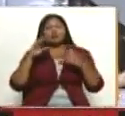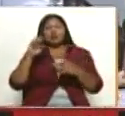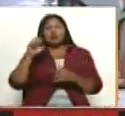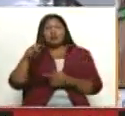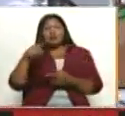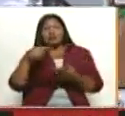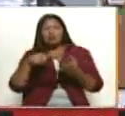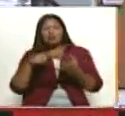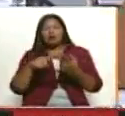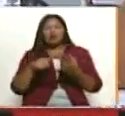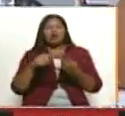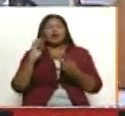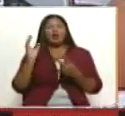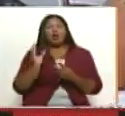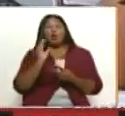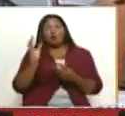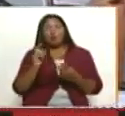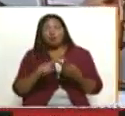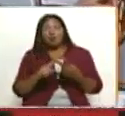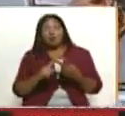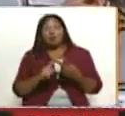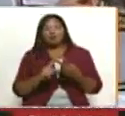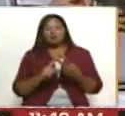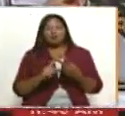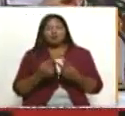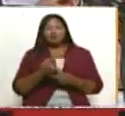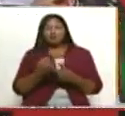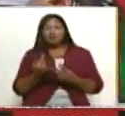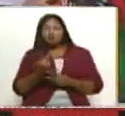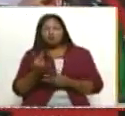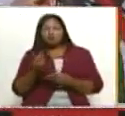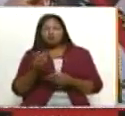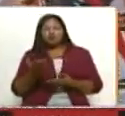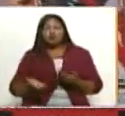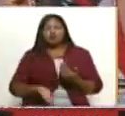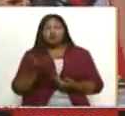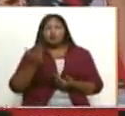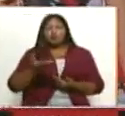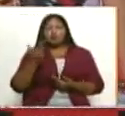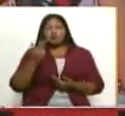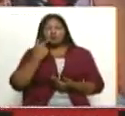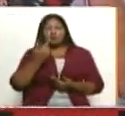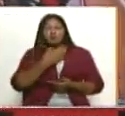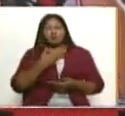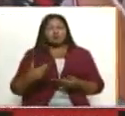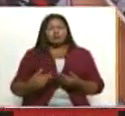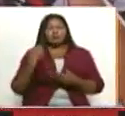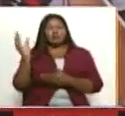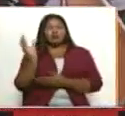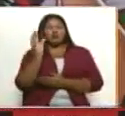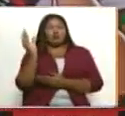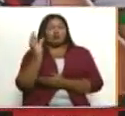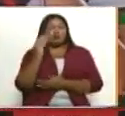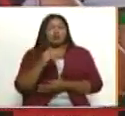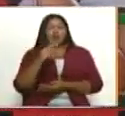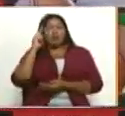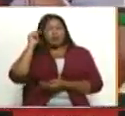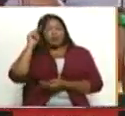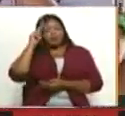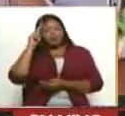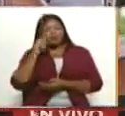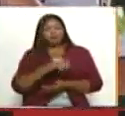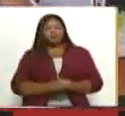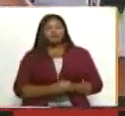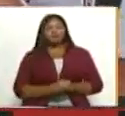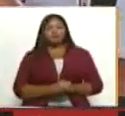Bogotá. Ambos, con las importantes y alentadoras palabras del presidente de Colombia, Gustavo Petro. En